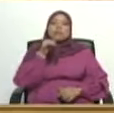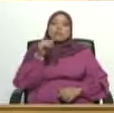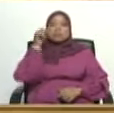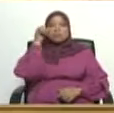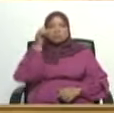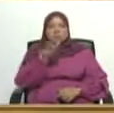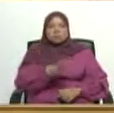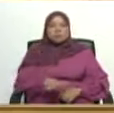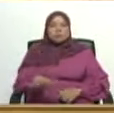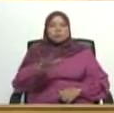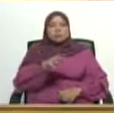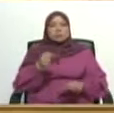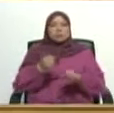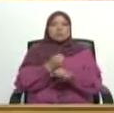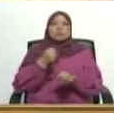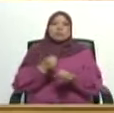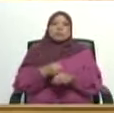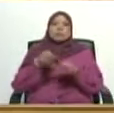que